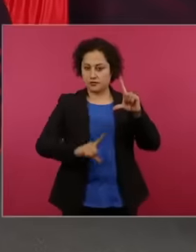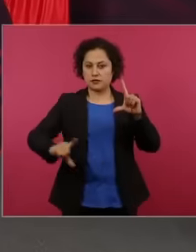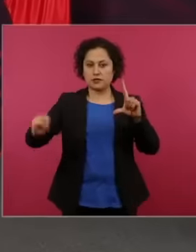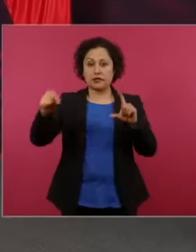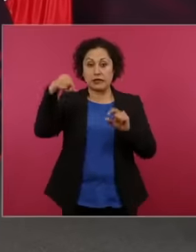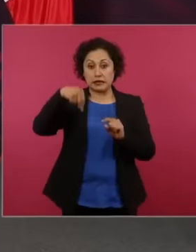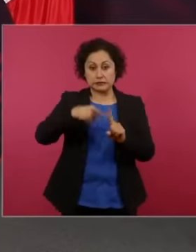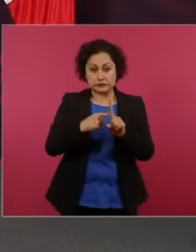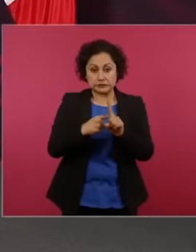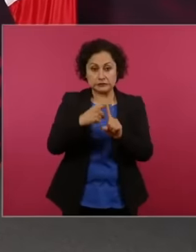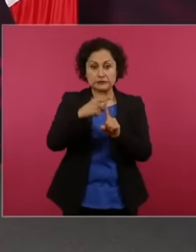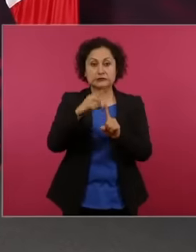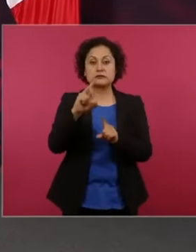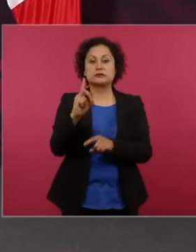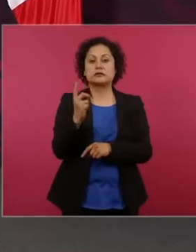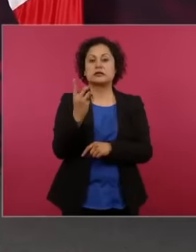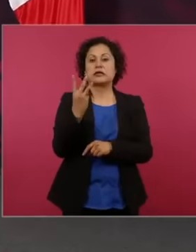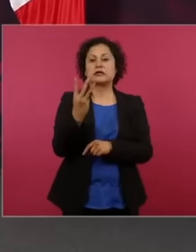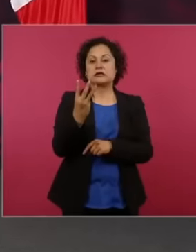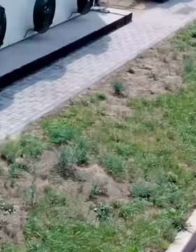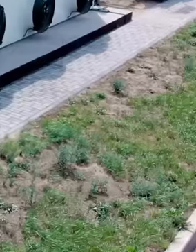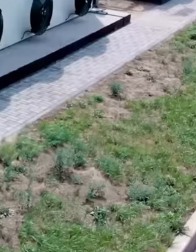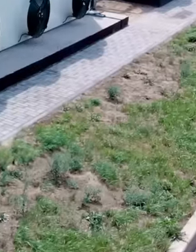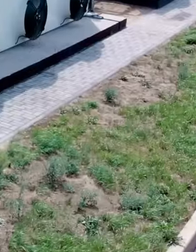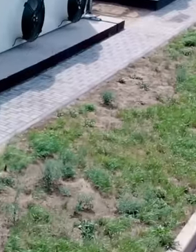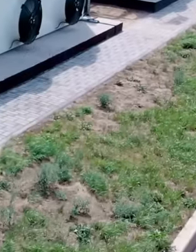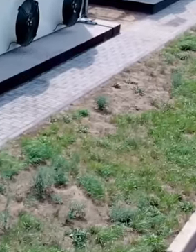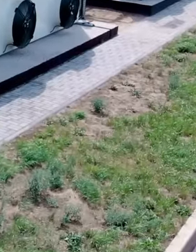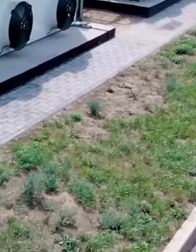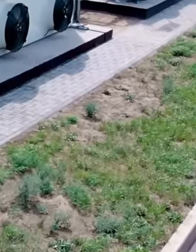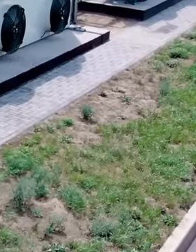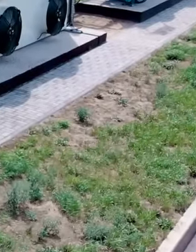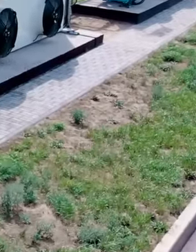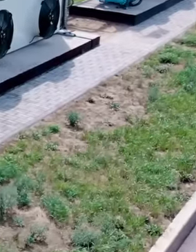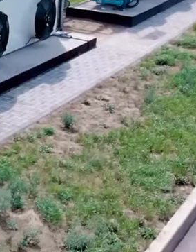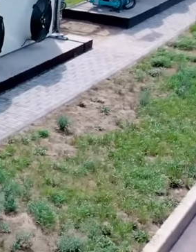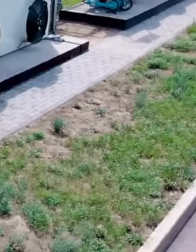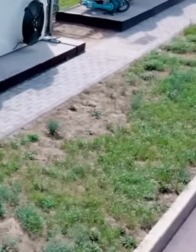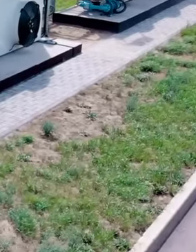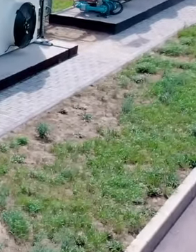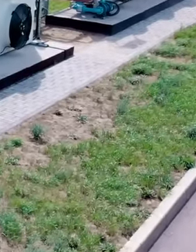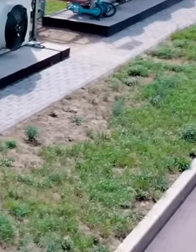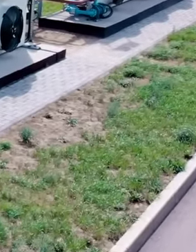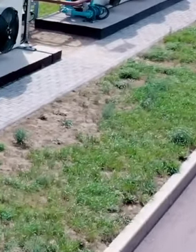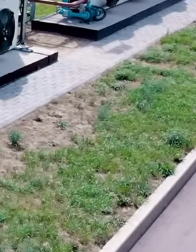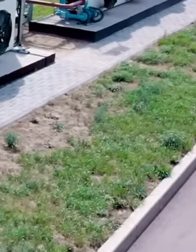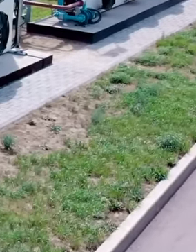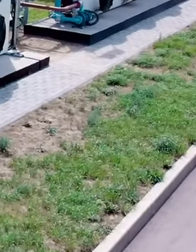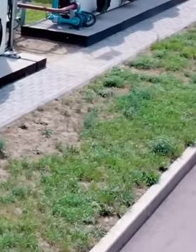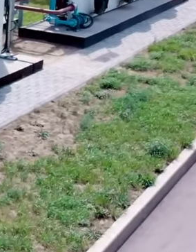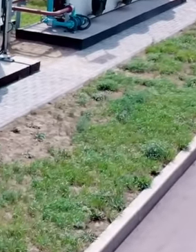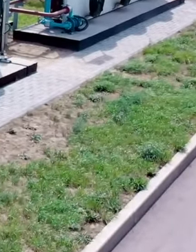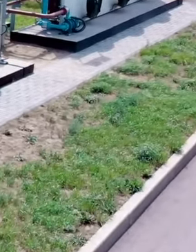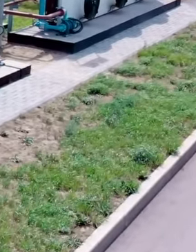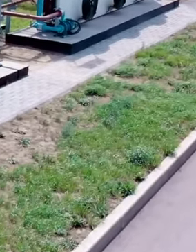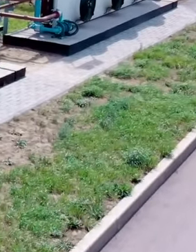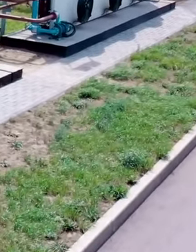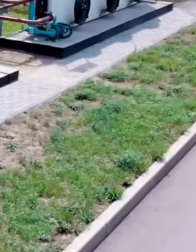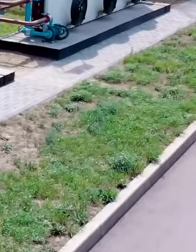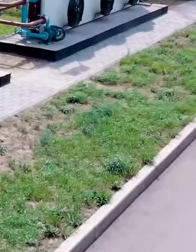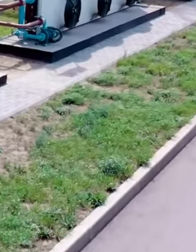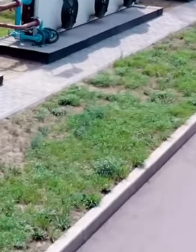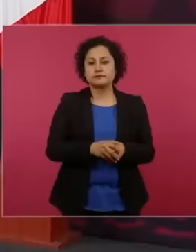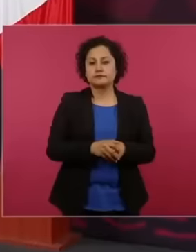grados promedio, como a esa hora, como a las 4 de la tarde. Y